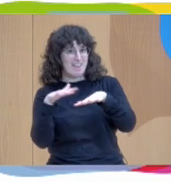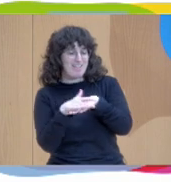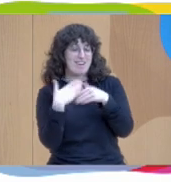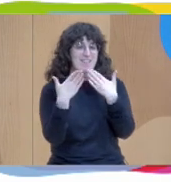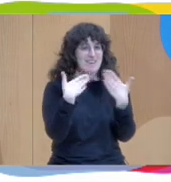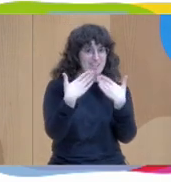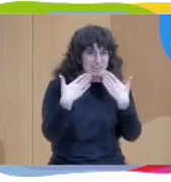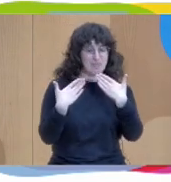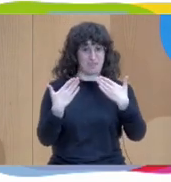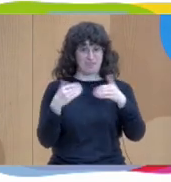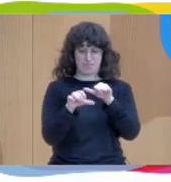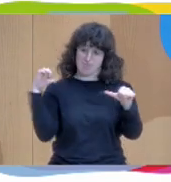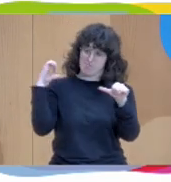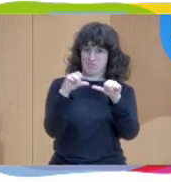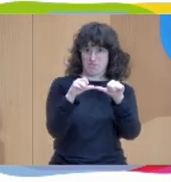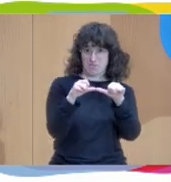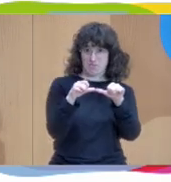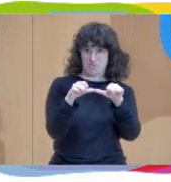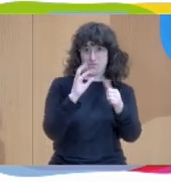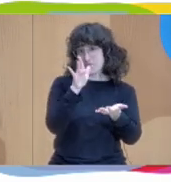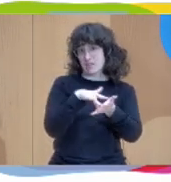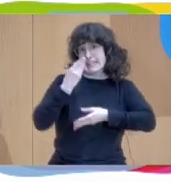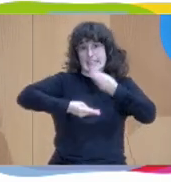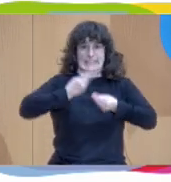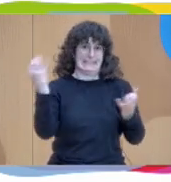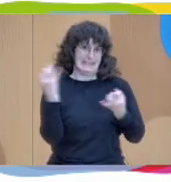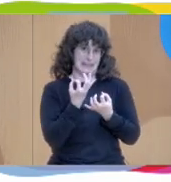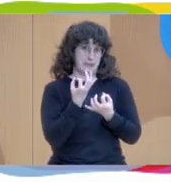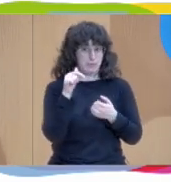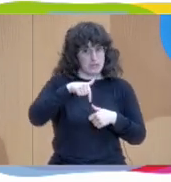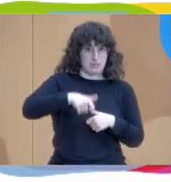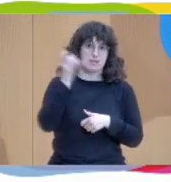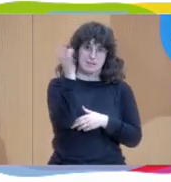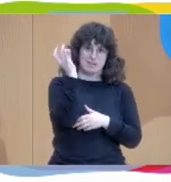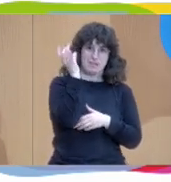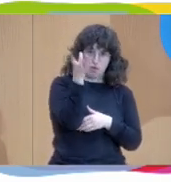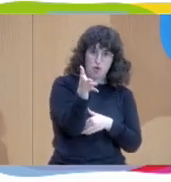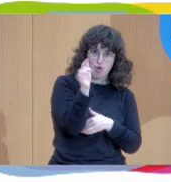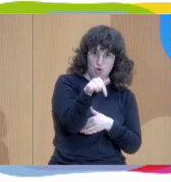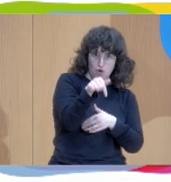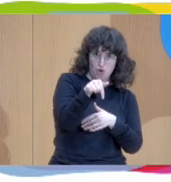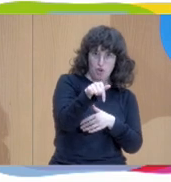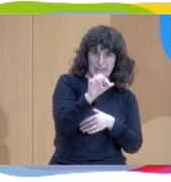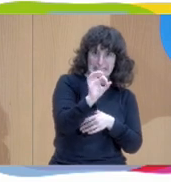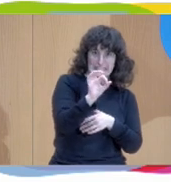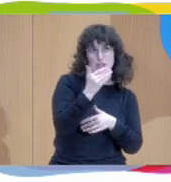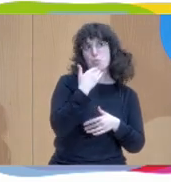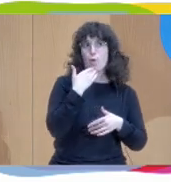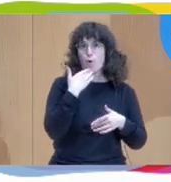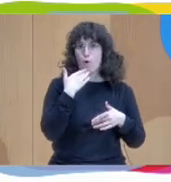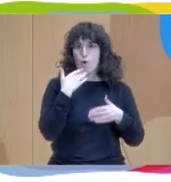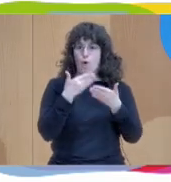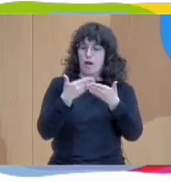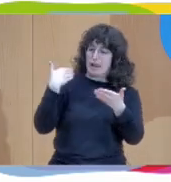que hemos hecho hasta ahora eh Y esto este congreso de hoy es un punto y final de esa